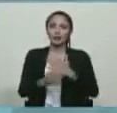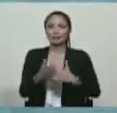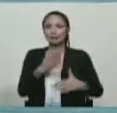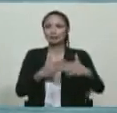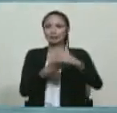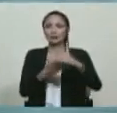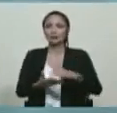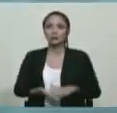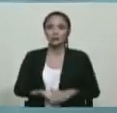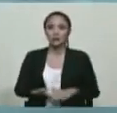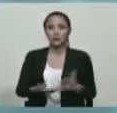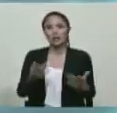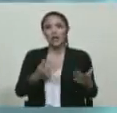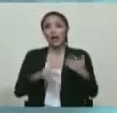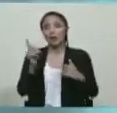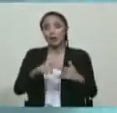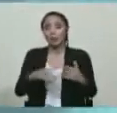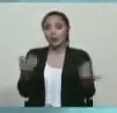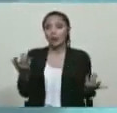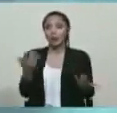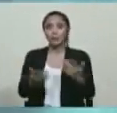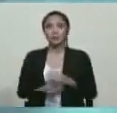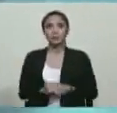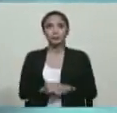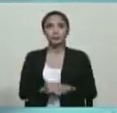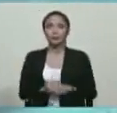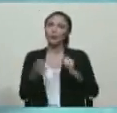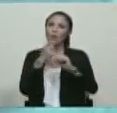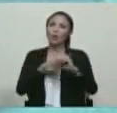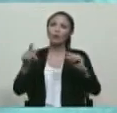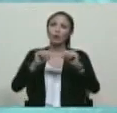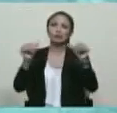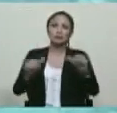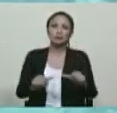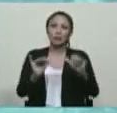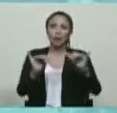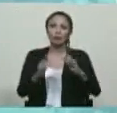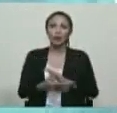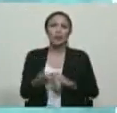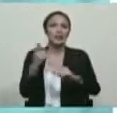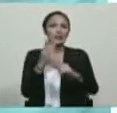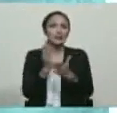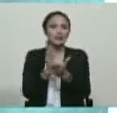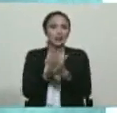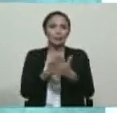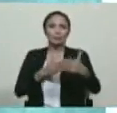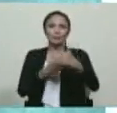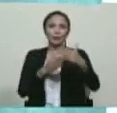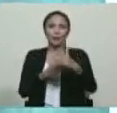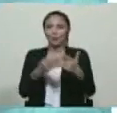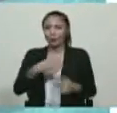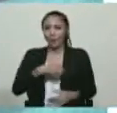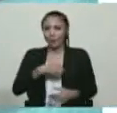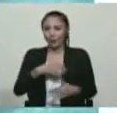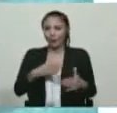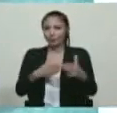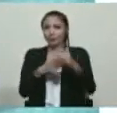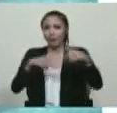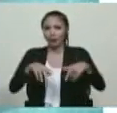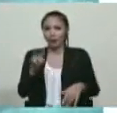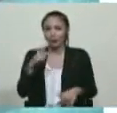la espalda al sistema multilateral. Pero esas ilícitas sanciones no podrán con Venezuela. Ahí